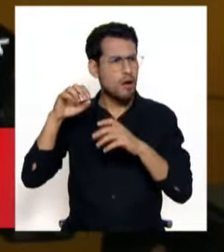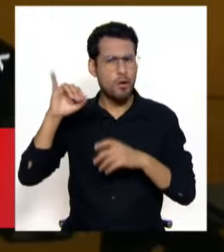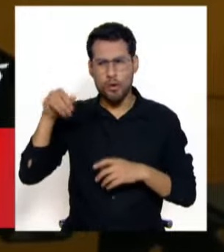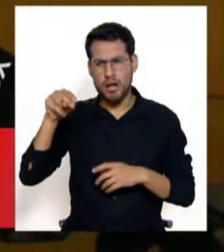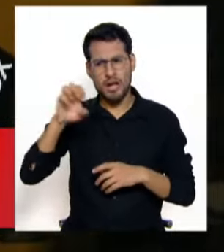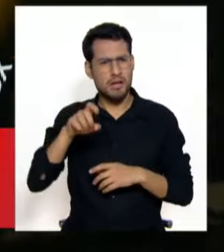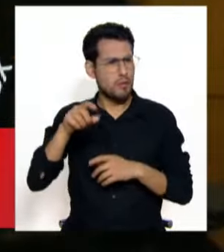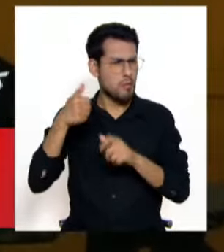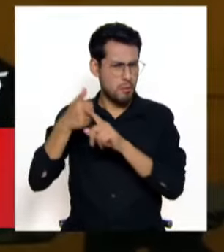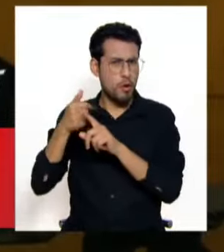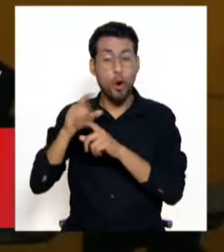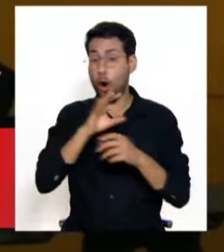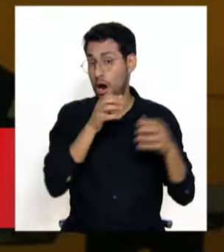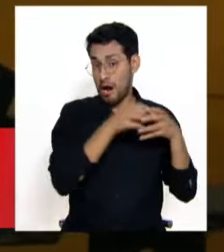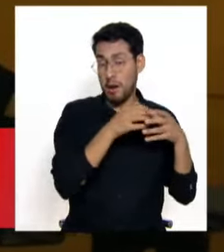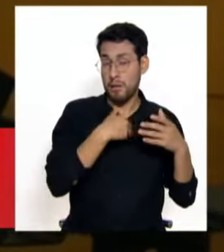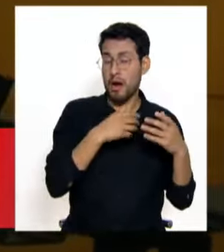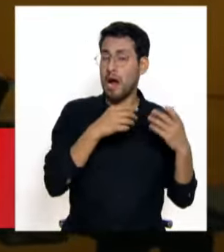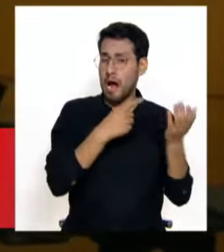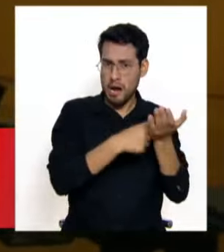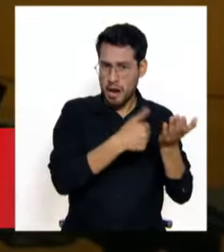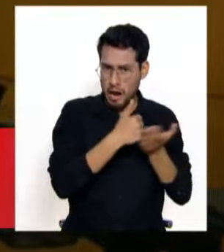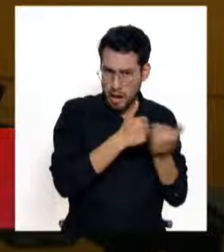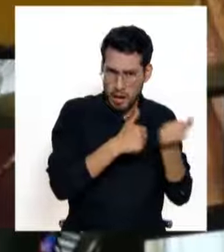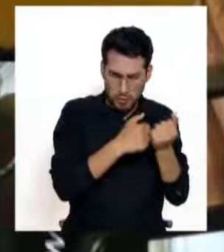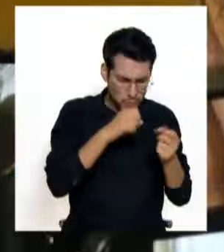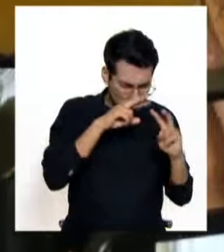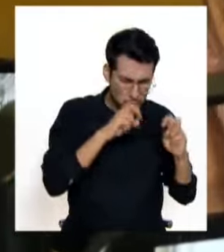tiene su propio cuerpo de asesores que lo puede ver.